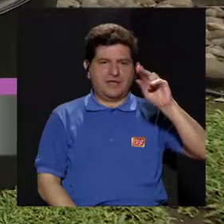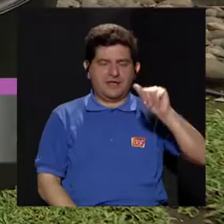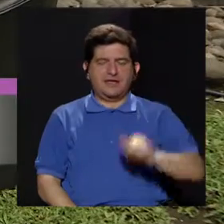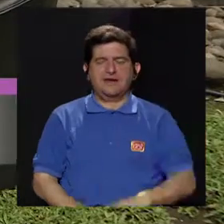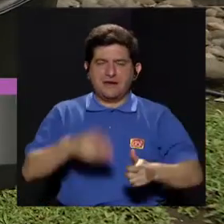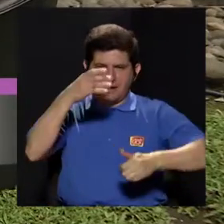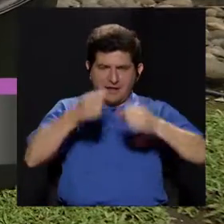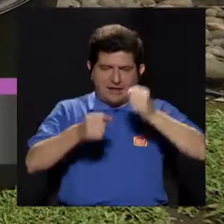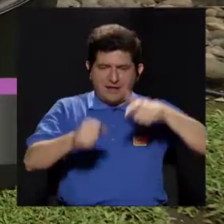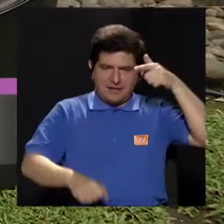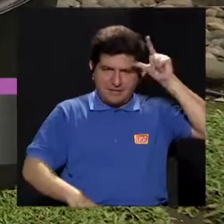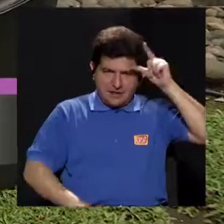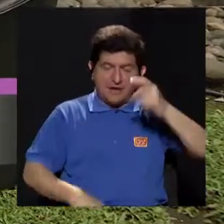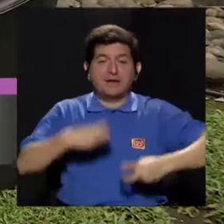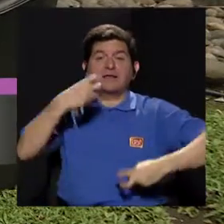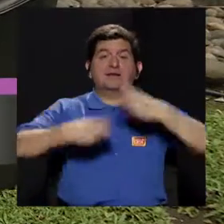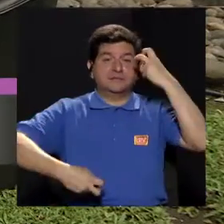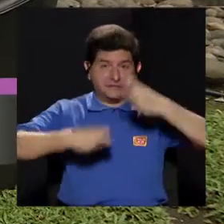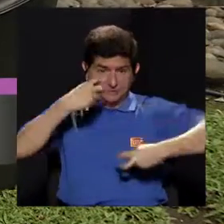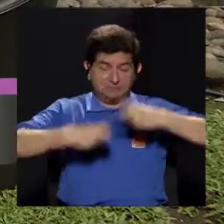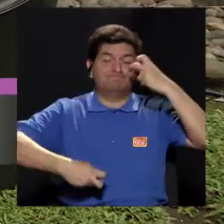ha constituido en un problema